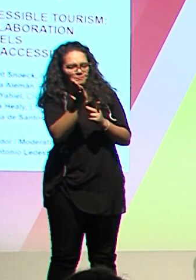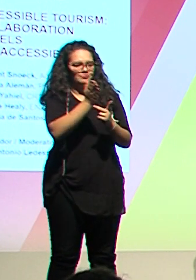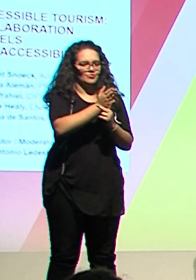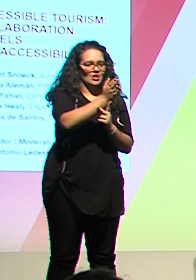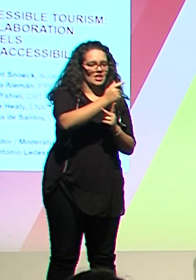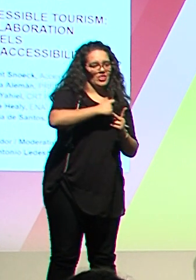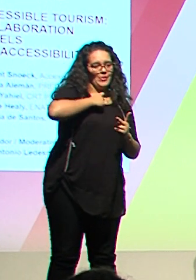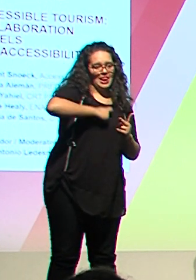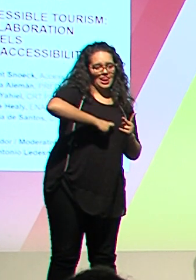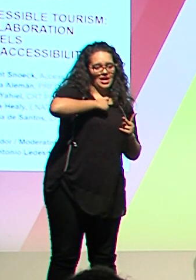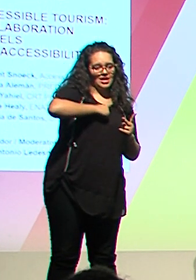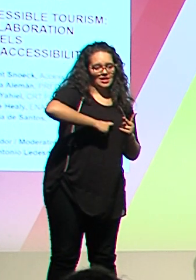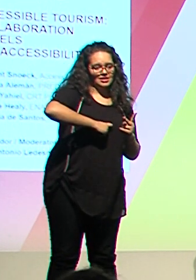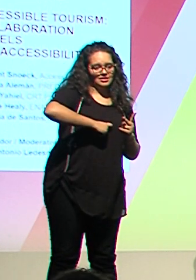civil,